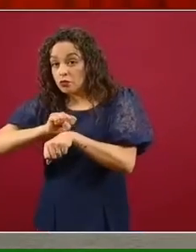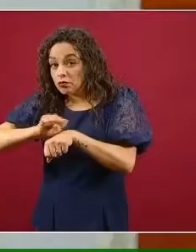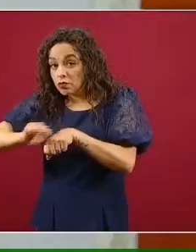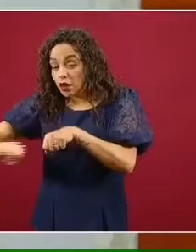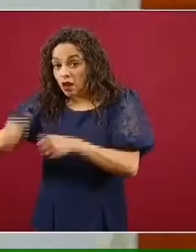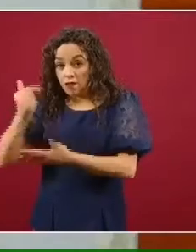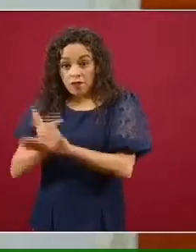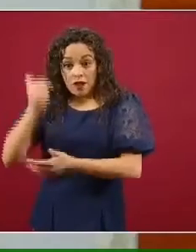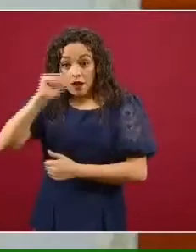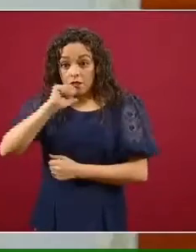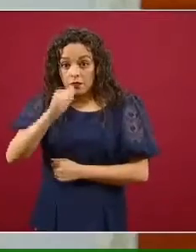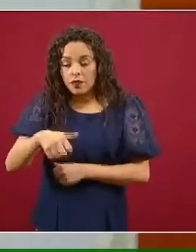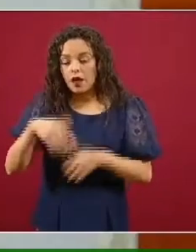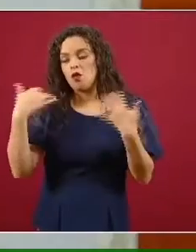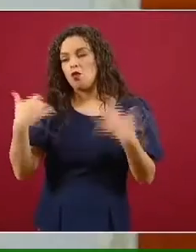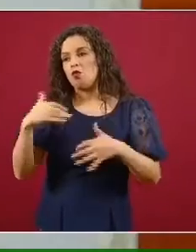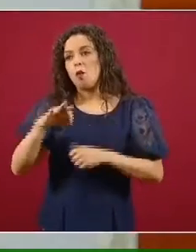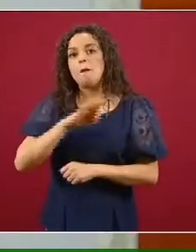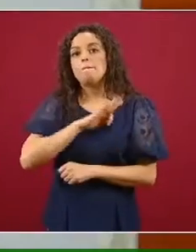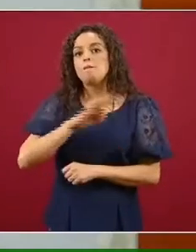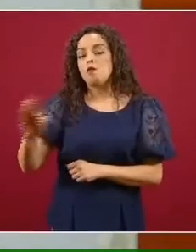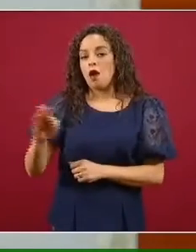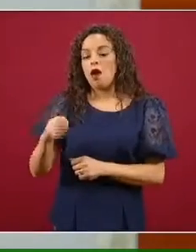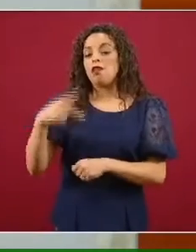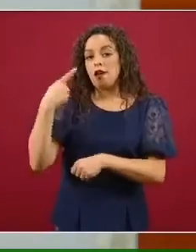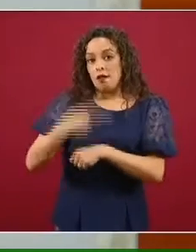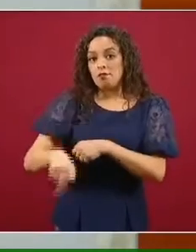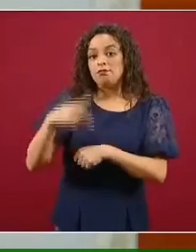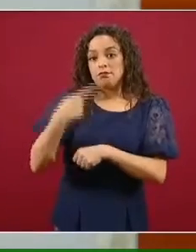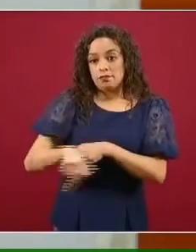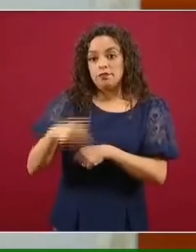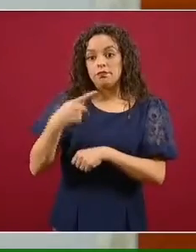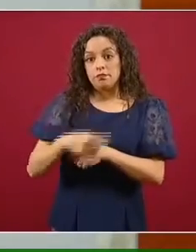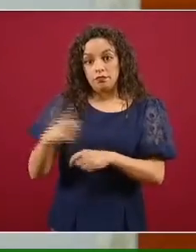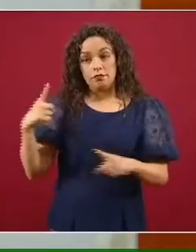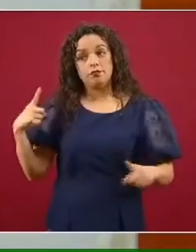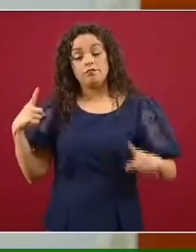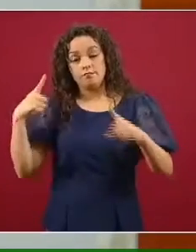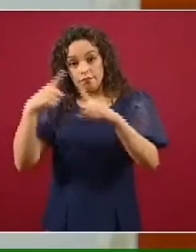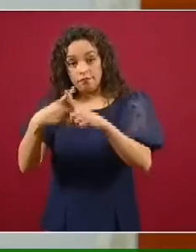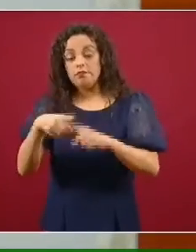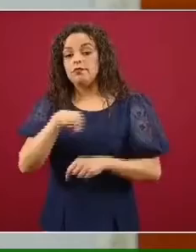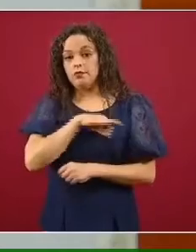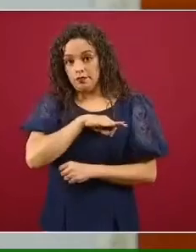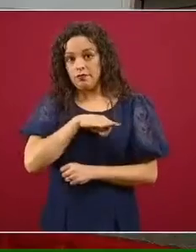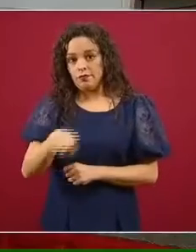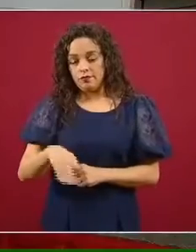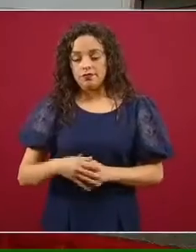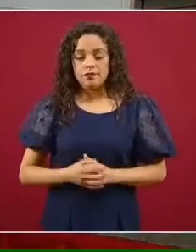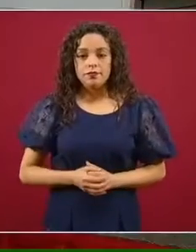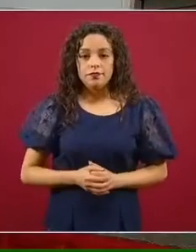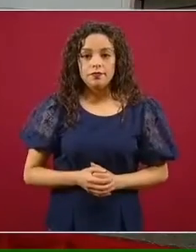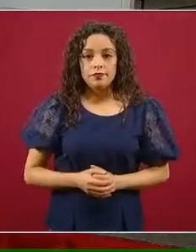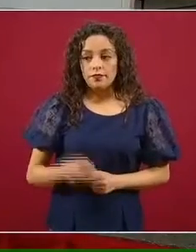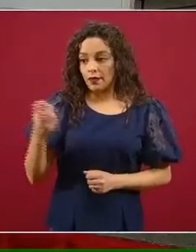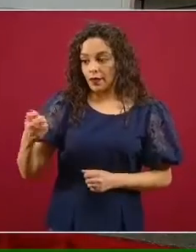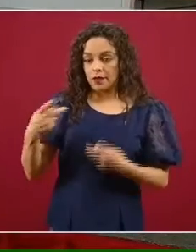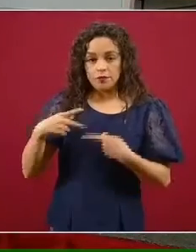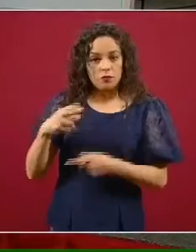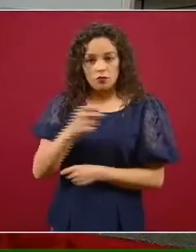y está contraindicado. No tiene ninguna indicación en ese tipo de pacientes. La siguiente, por favor.